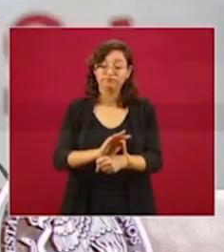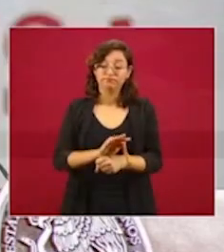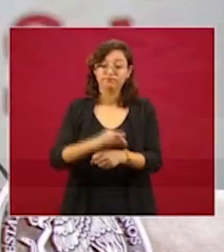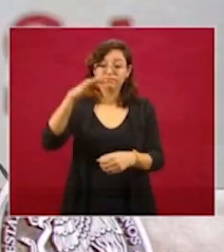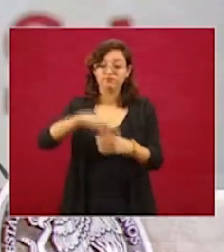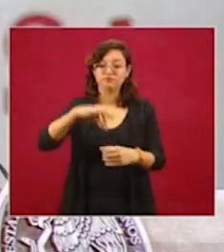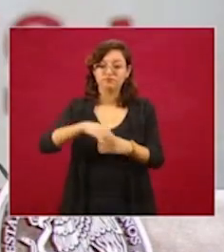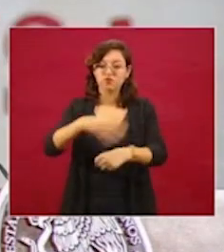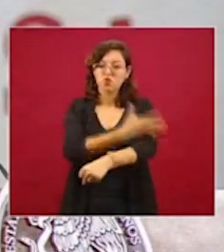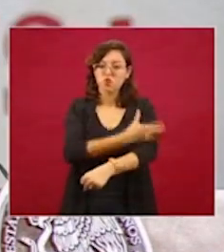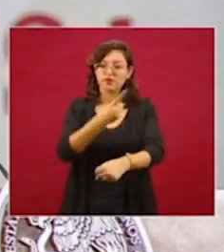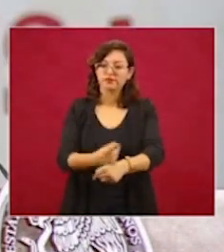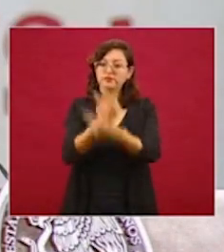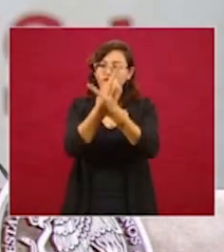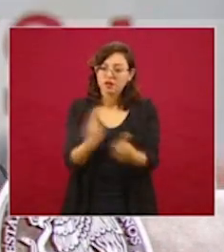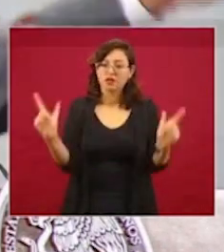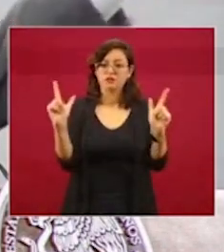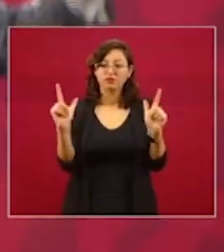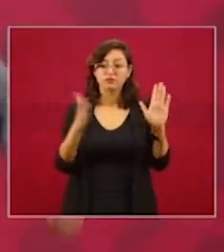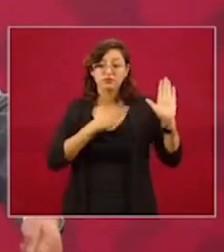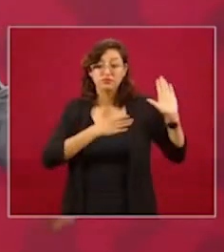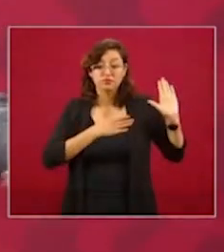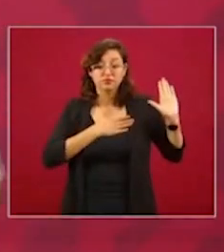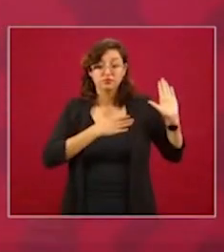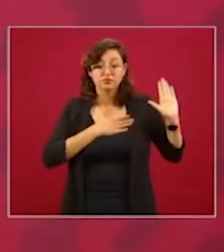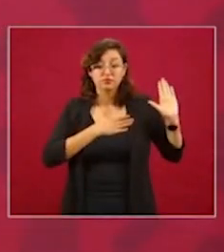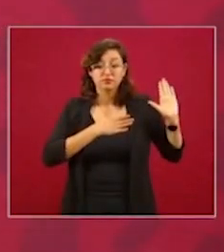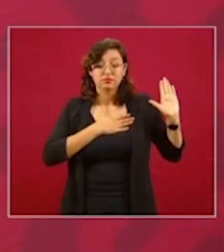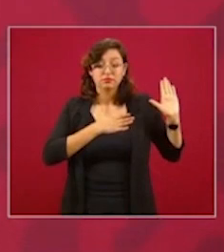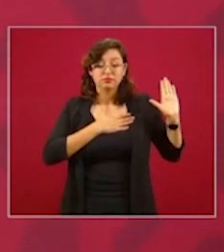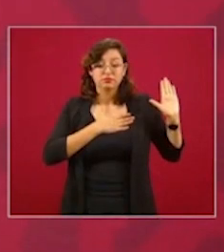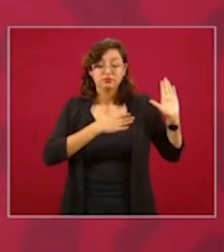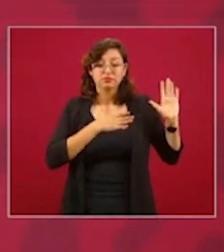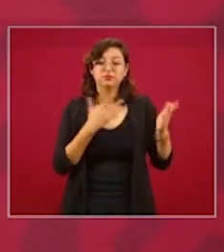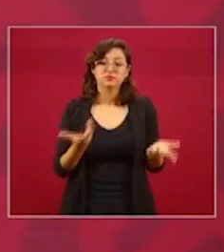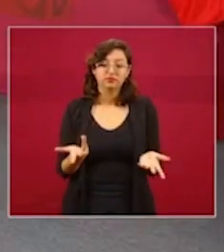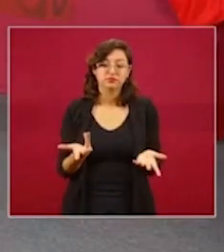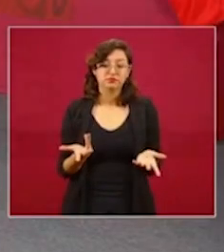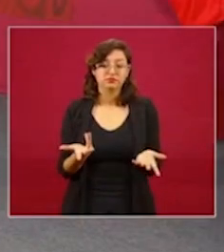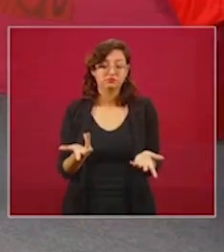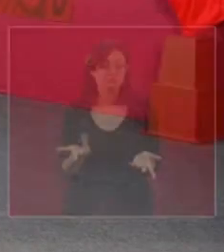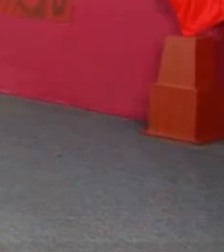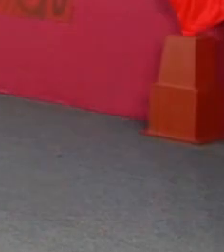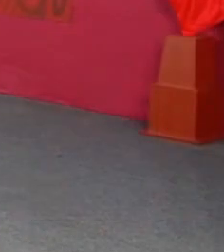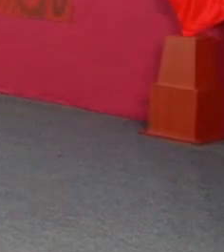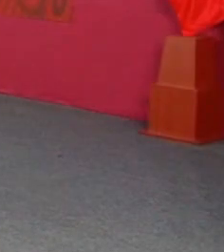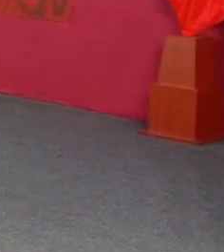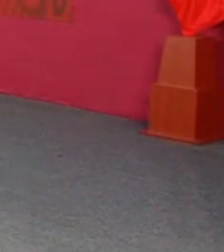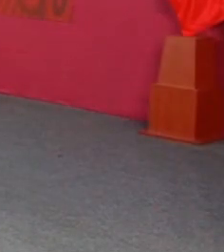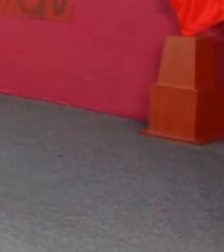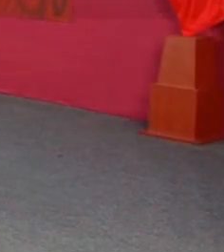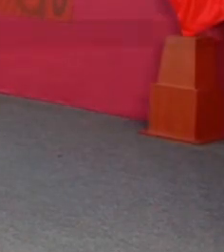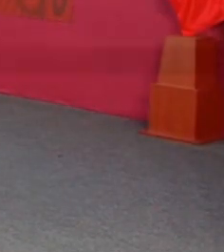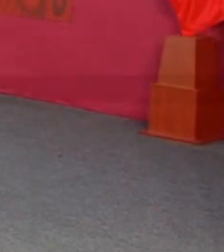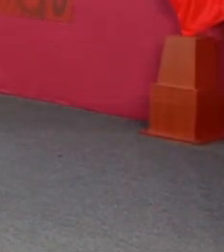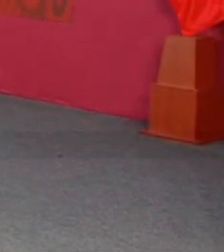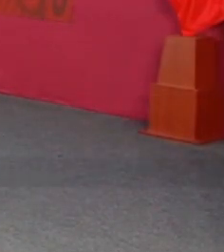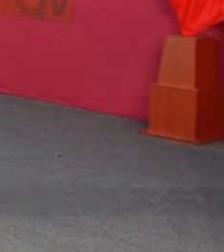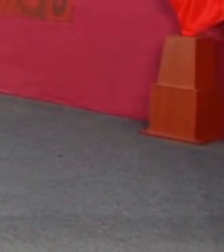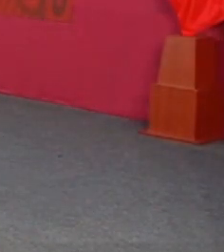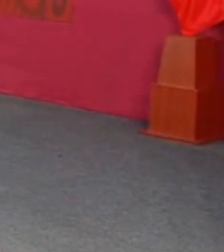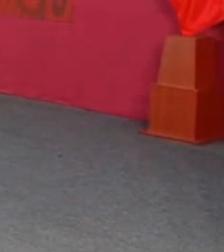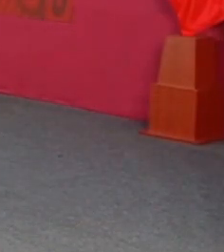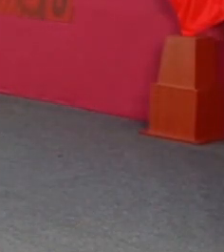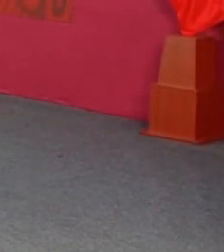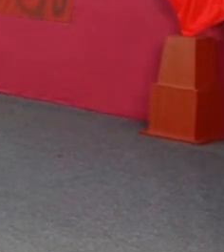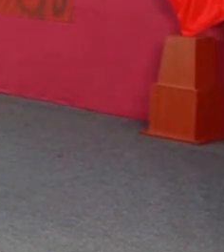elecciones limpias y libres. Es su compromiso. Entonces no sé por qué se molesta el presidente